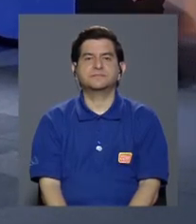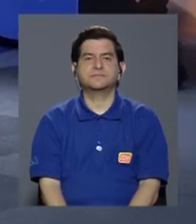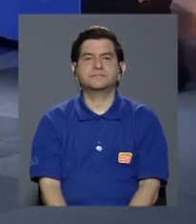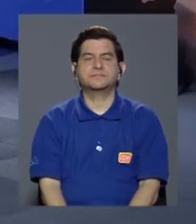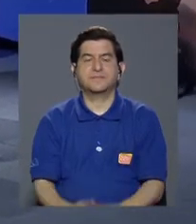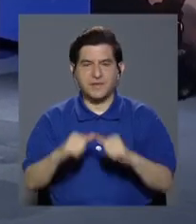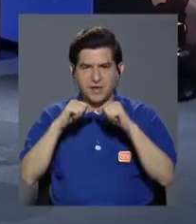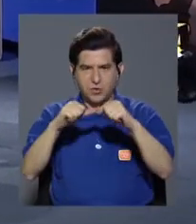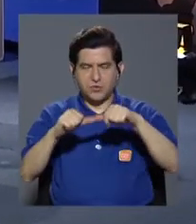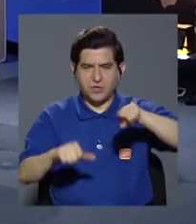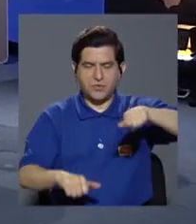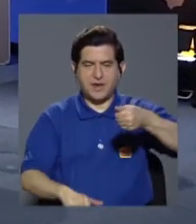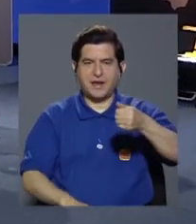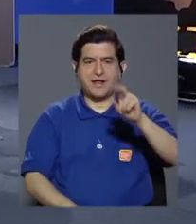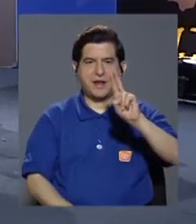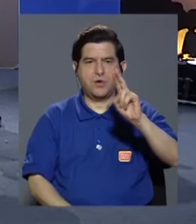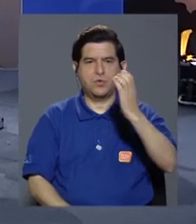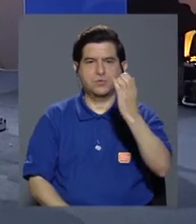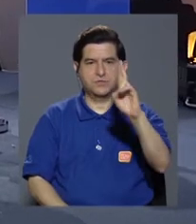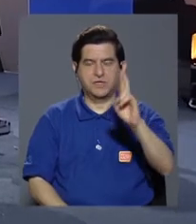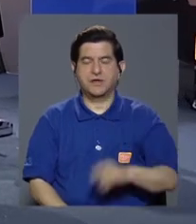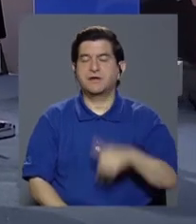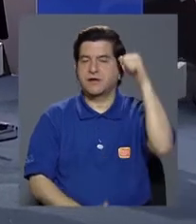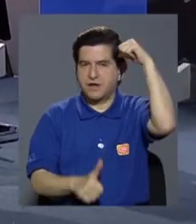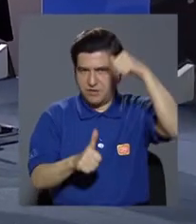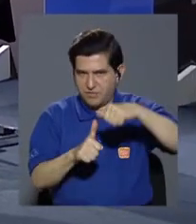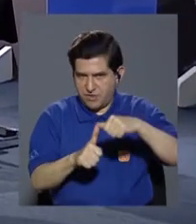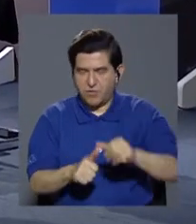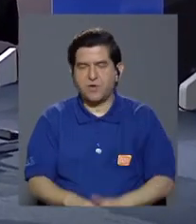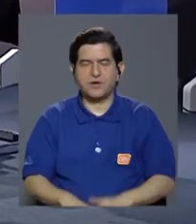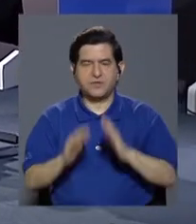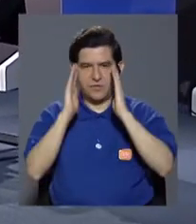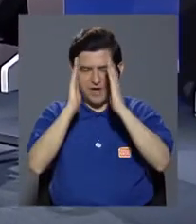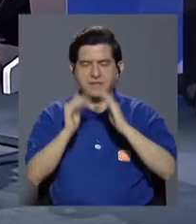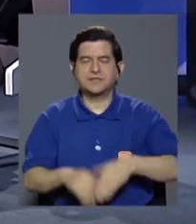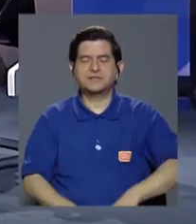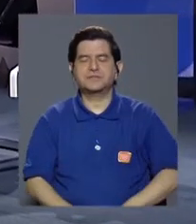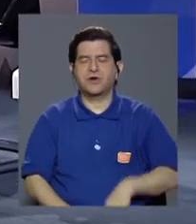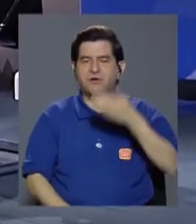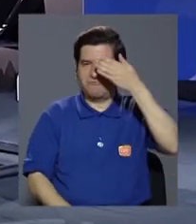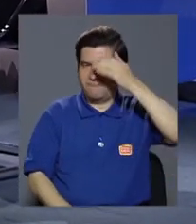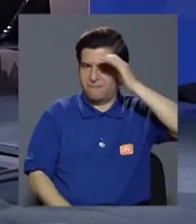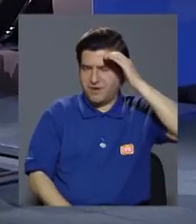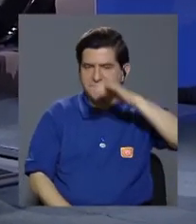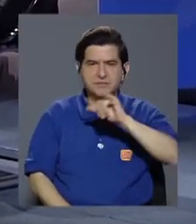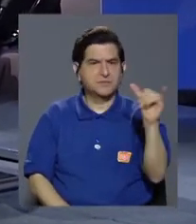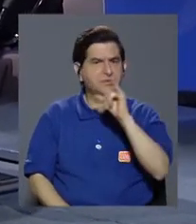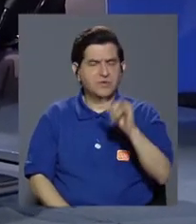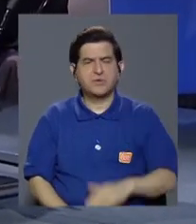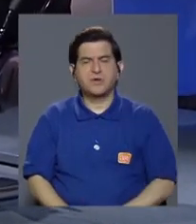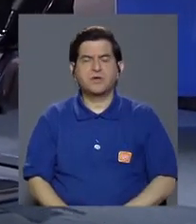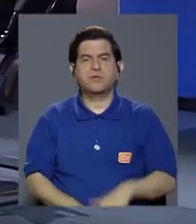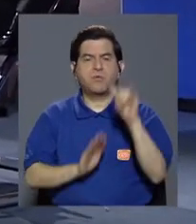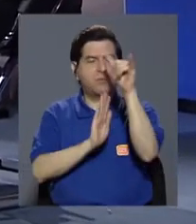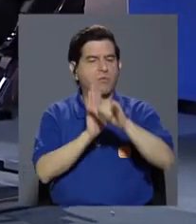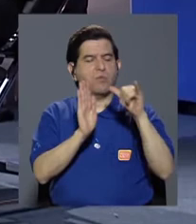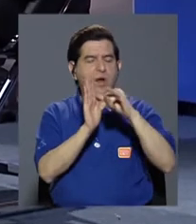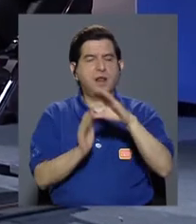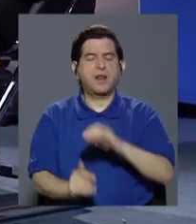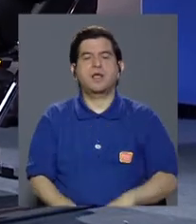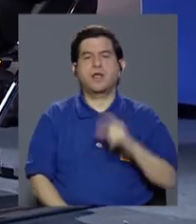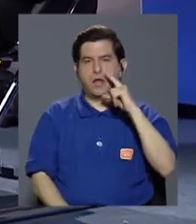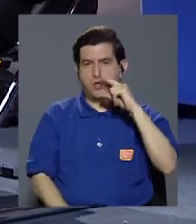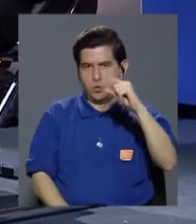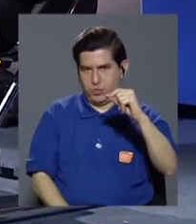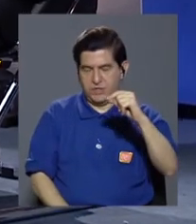regresamos del canal a la universidad de costa rica les recuerdo que siempre nos llegan tanto en facebook como en nuestro canal de youtube y twitter pero